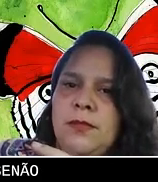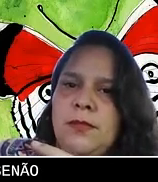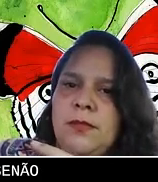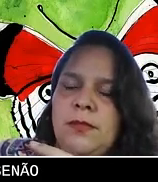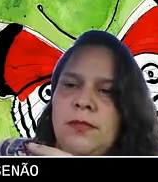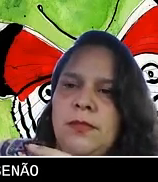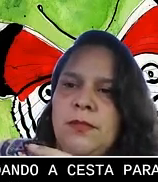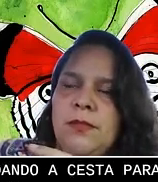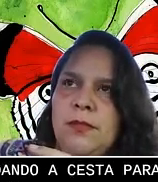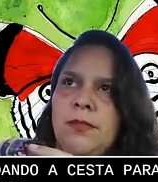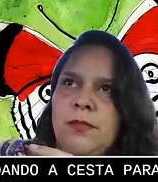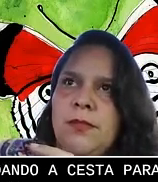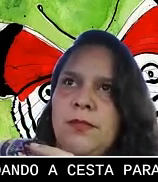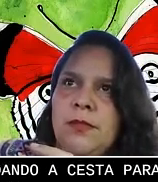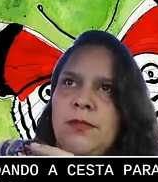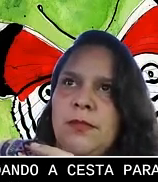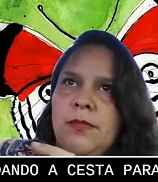Voy, muy bien.